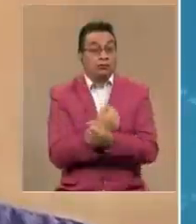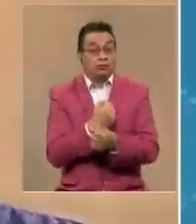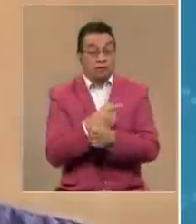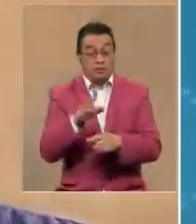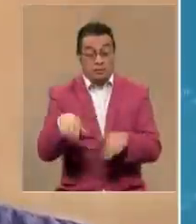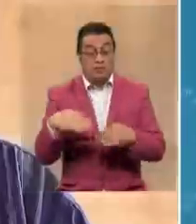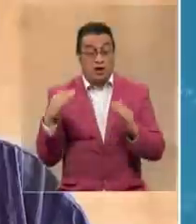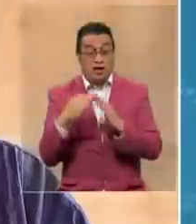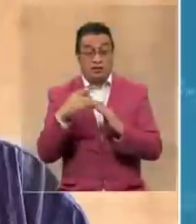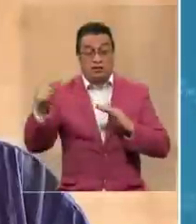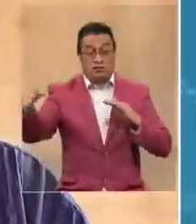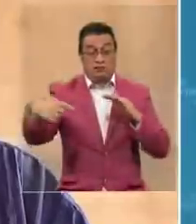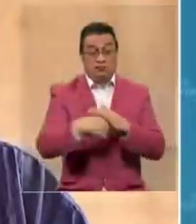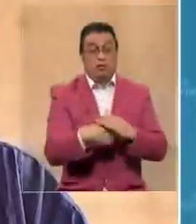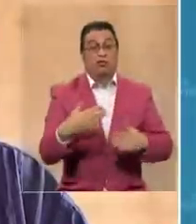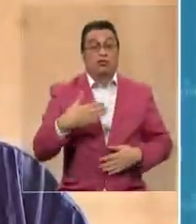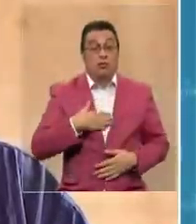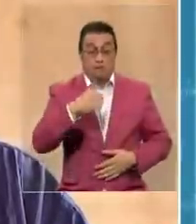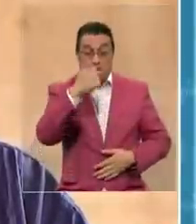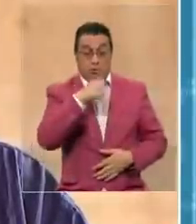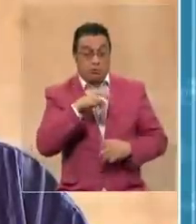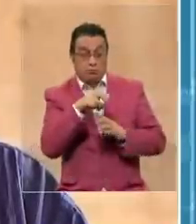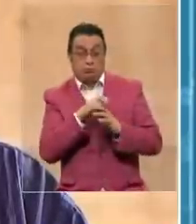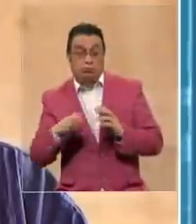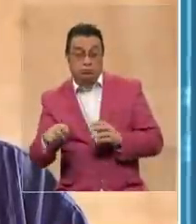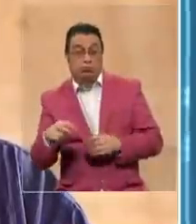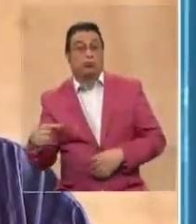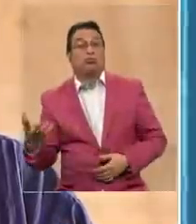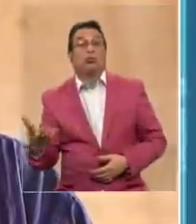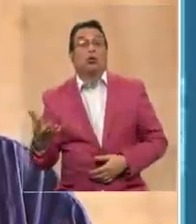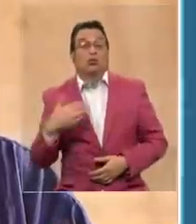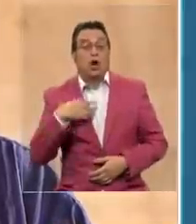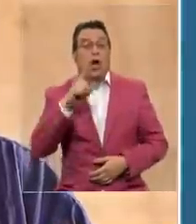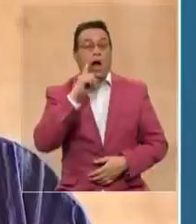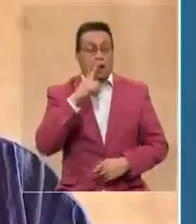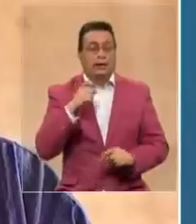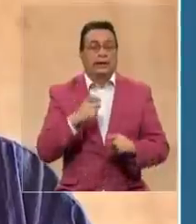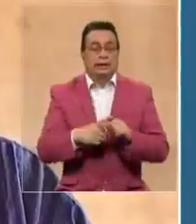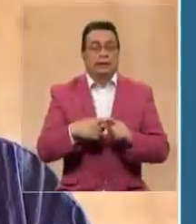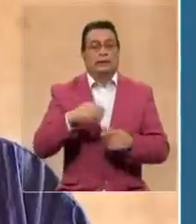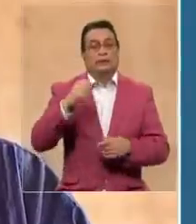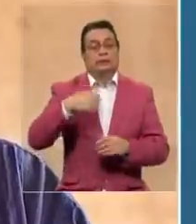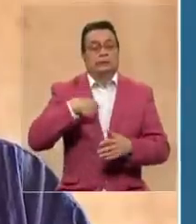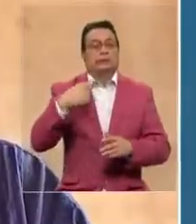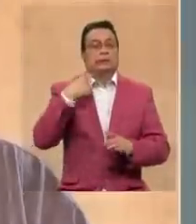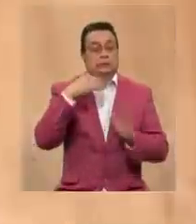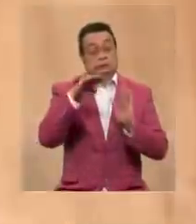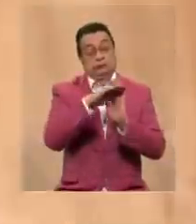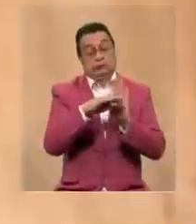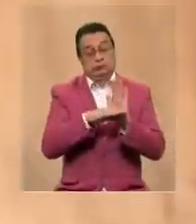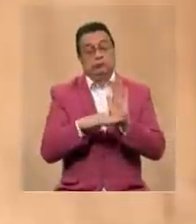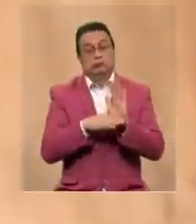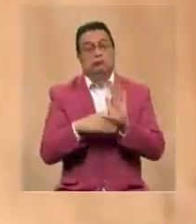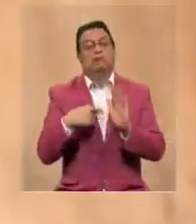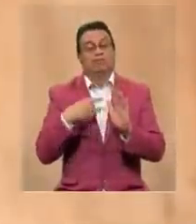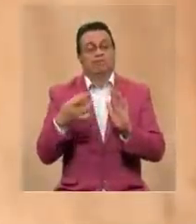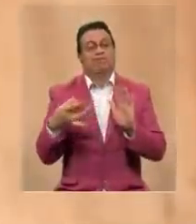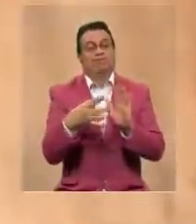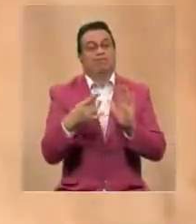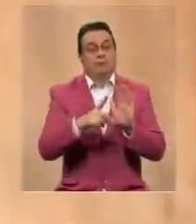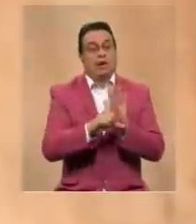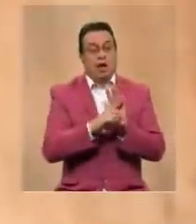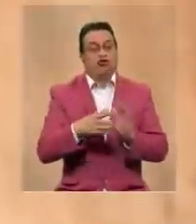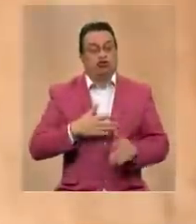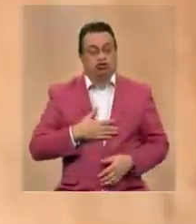a este mismo domicilio. ¿Qué hace él? Dice, me escondí porque tenía... porque tengo antecedentes policiales, porque hay causas que todavía no se han resuelto,